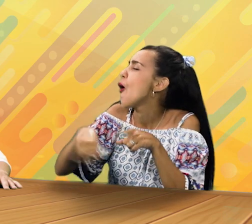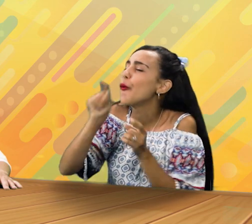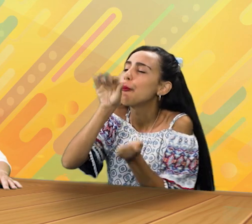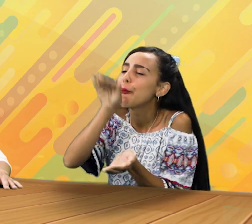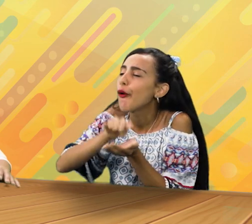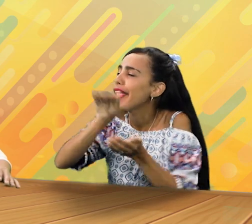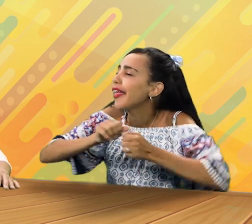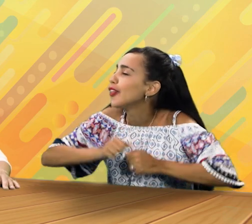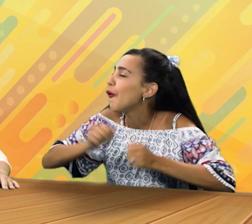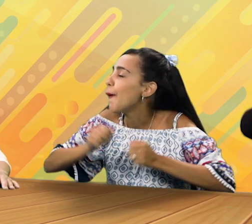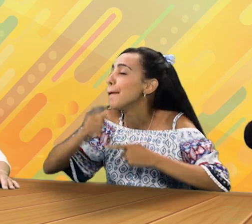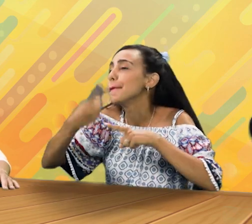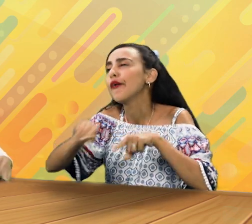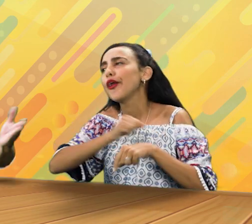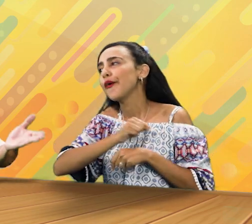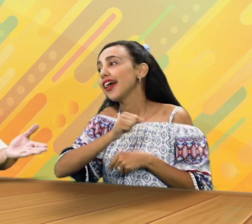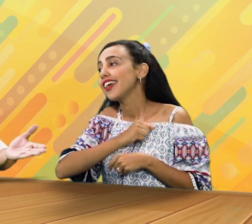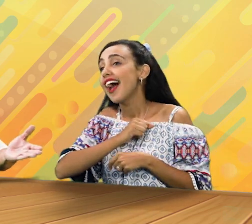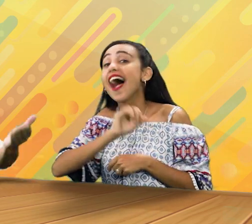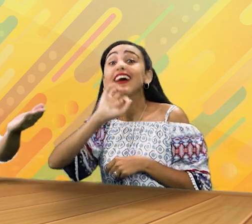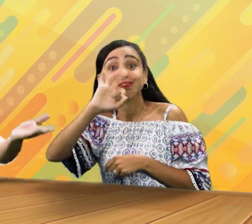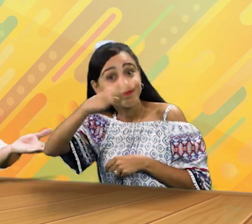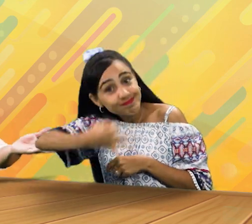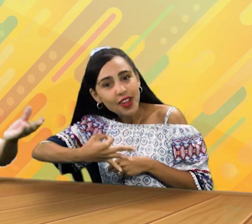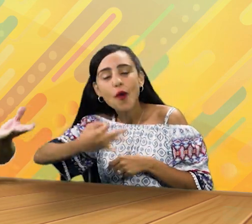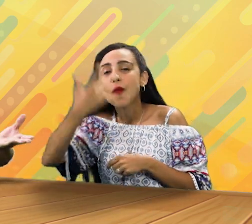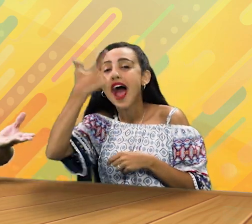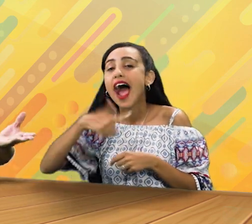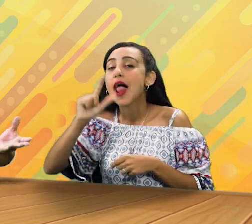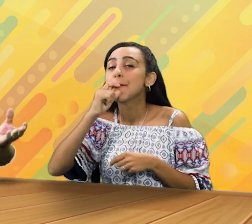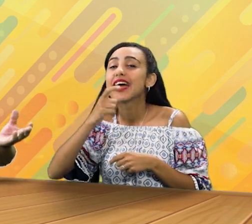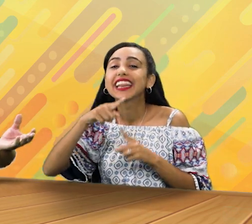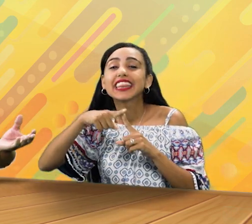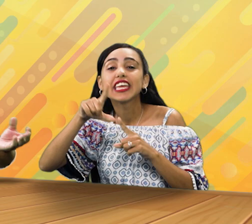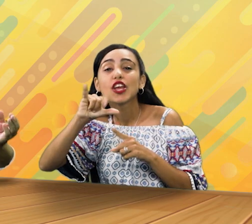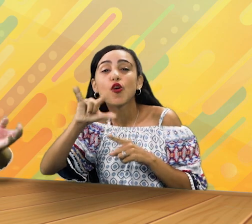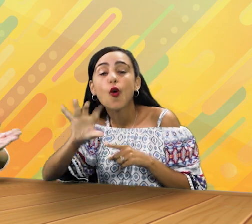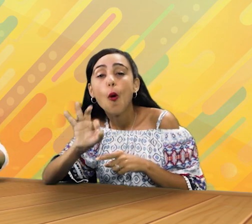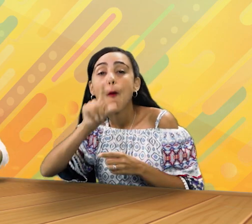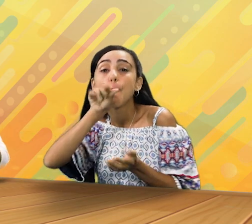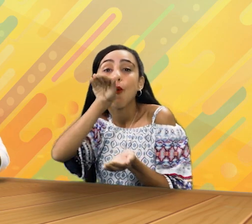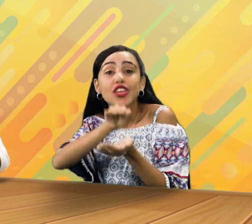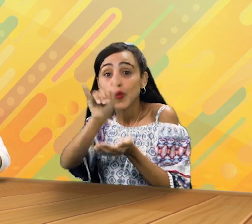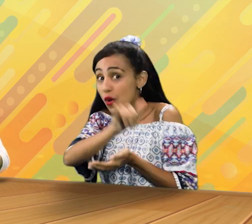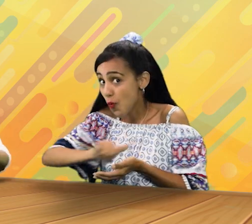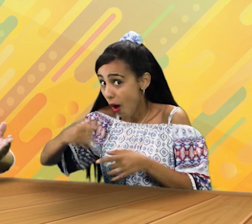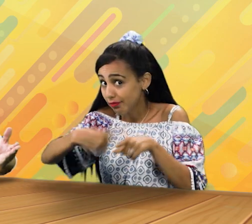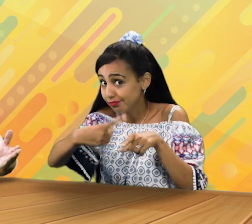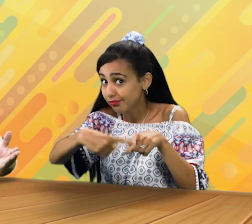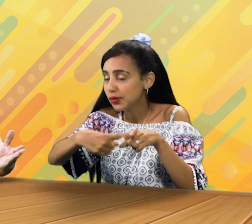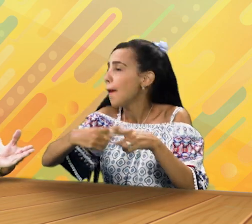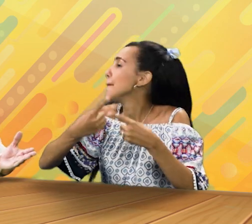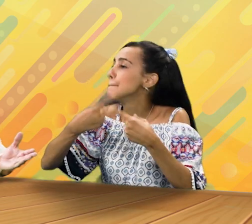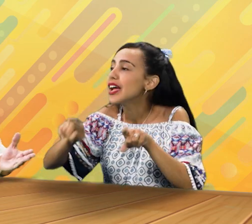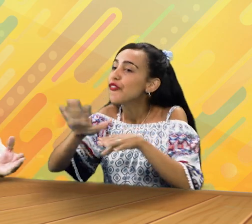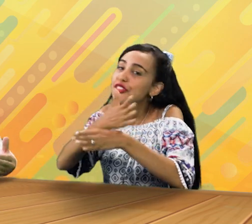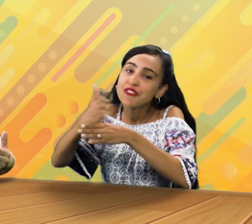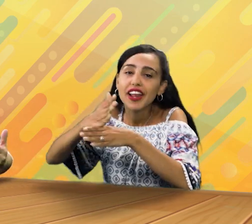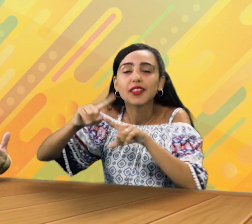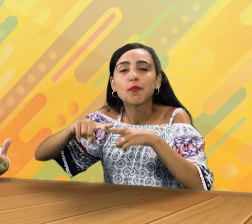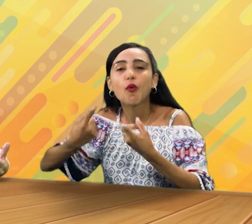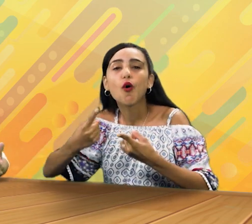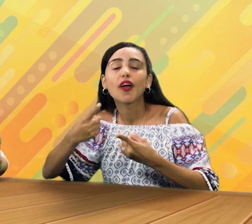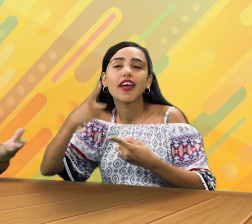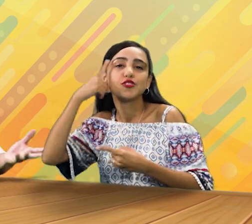del gallinero, pero él se negaba. Exacto, como Albertico, el pollito, que era igual a los demás pollitos, pero diferente por